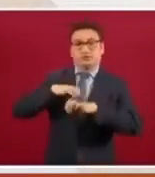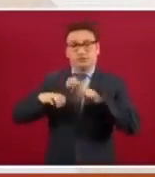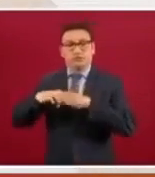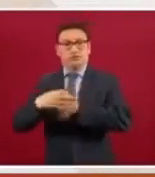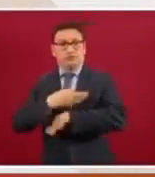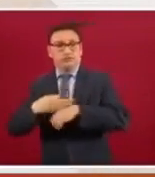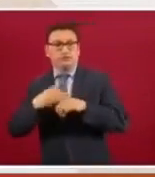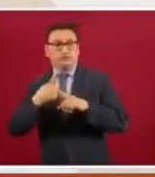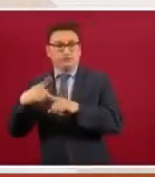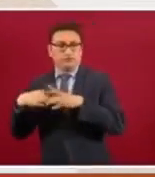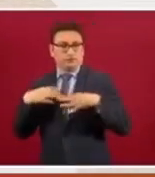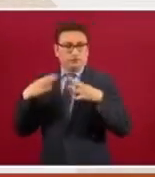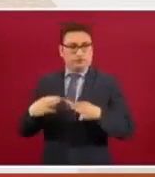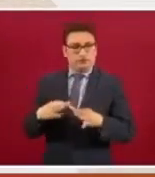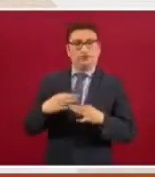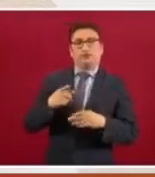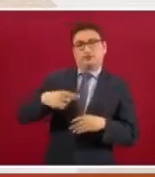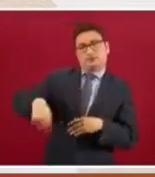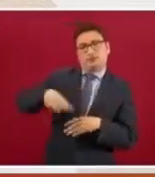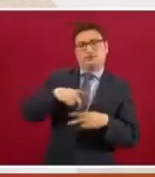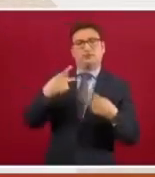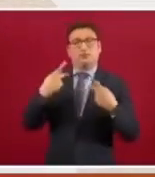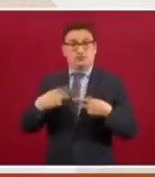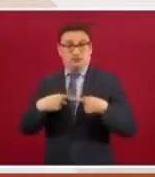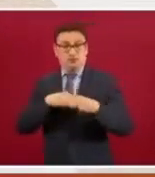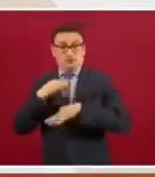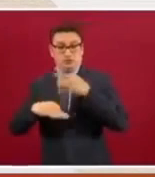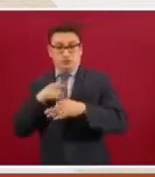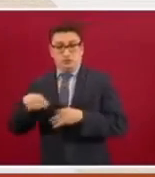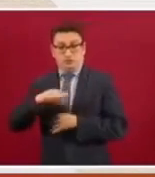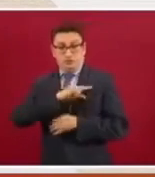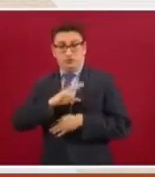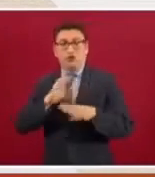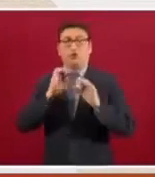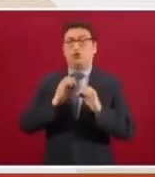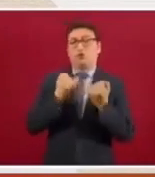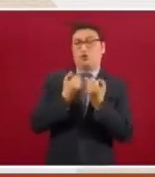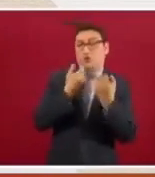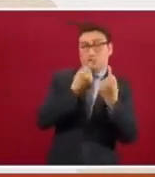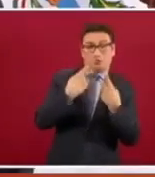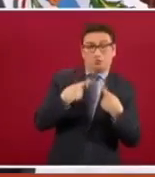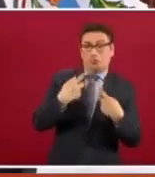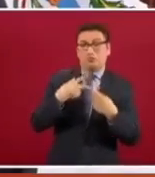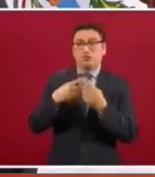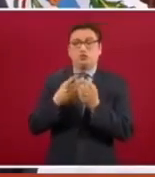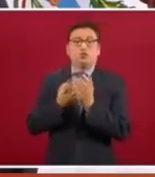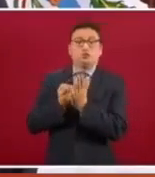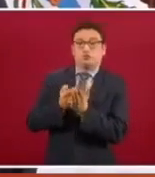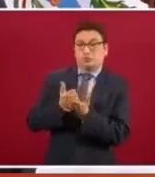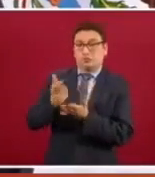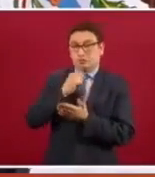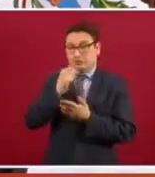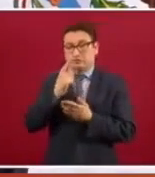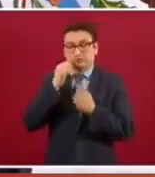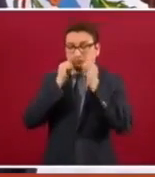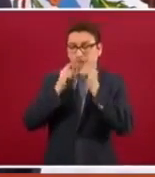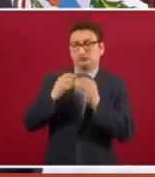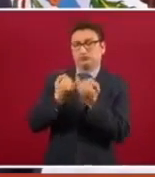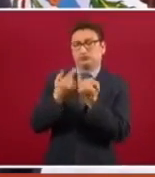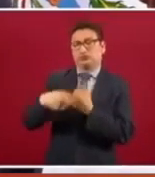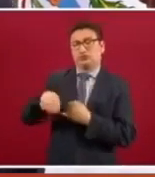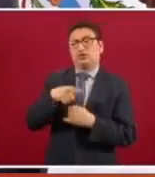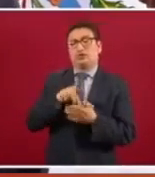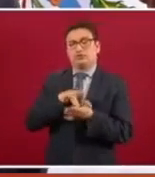del sector formal e informal de la economía a sí mismo